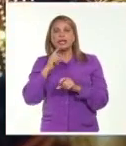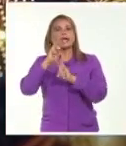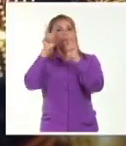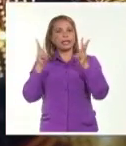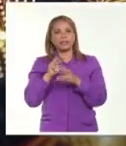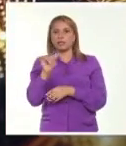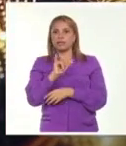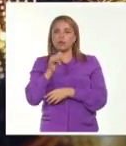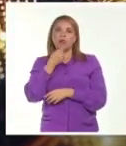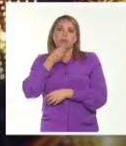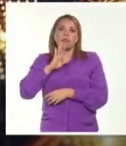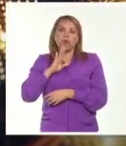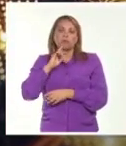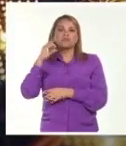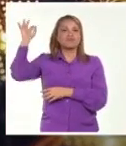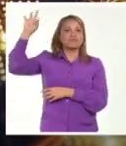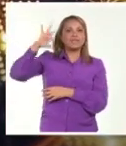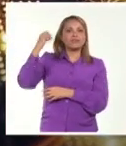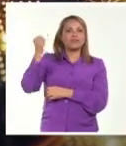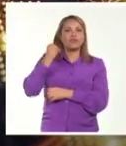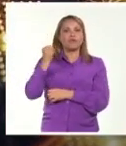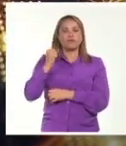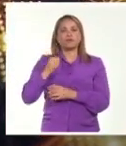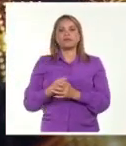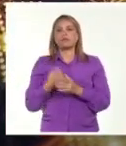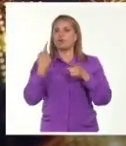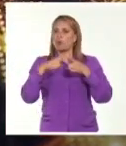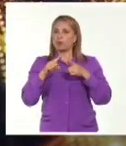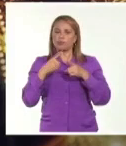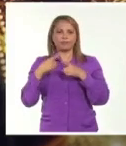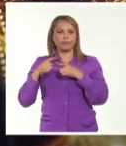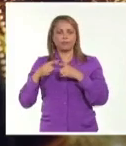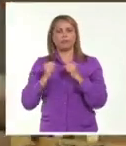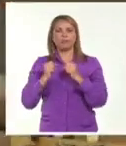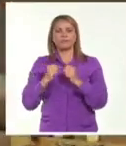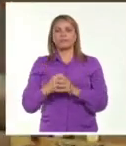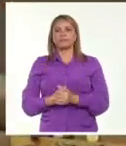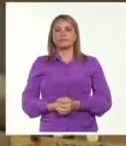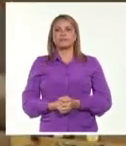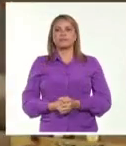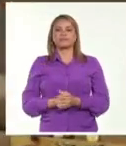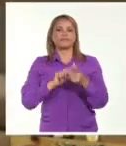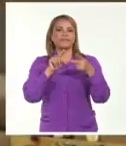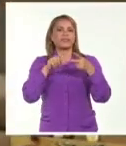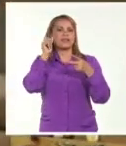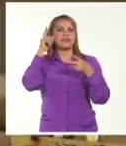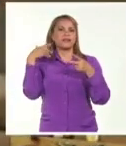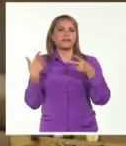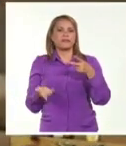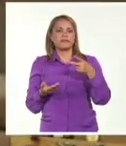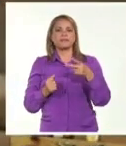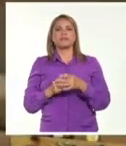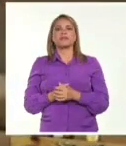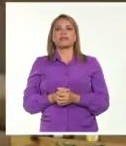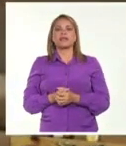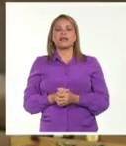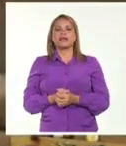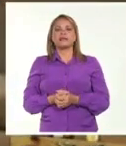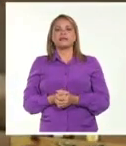ante posibles tormentas solares y otros fenómenos de mayor intensidad. La segunda idea estaría en el campo de la